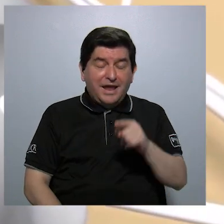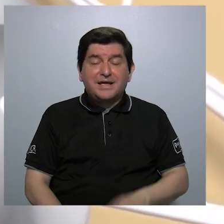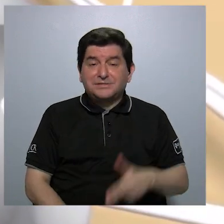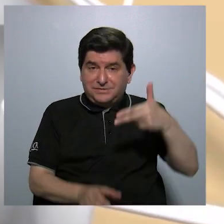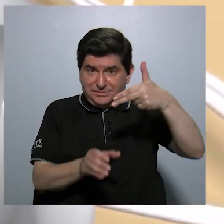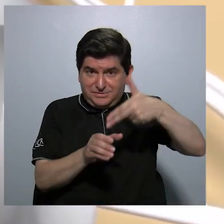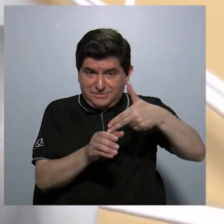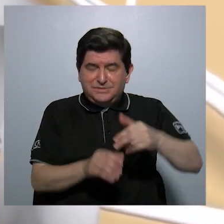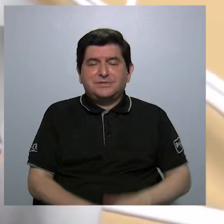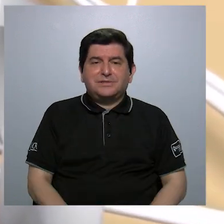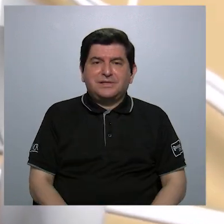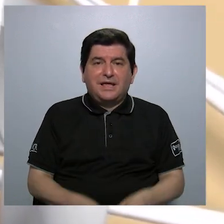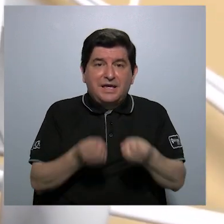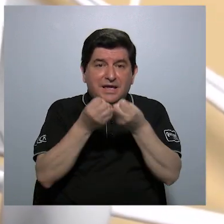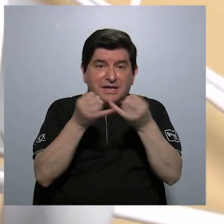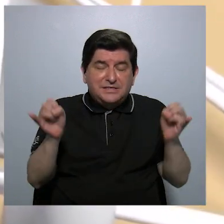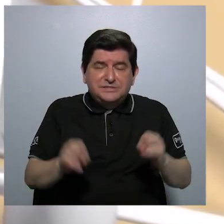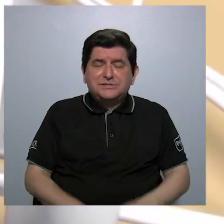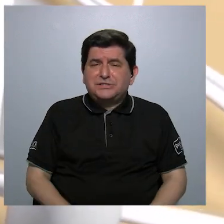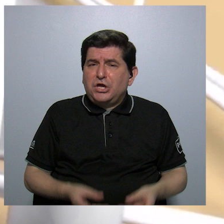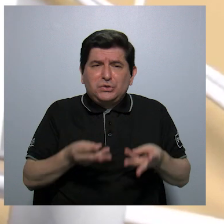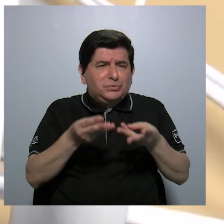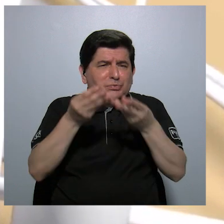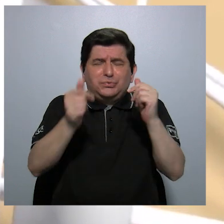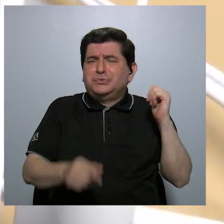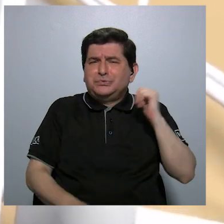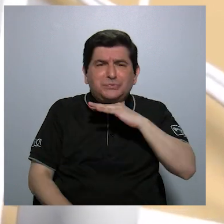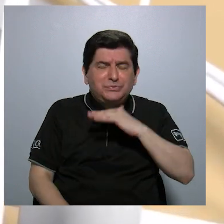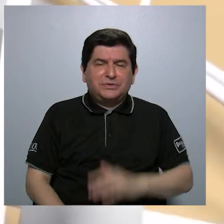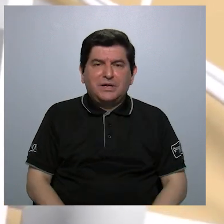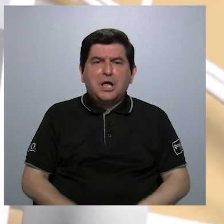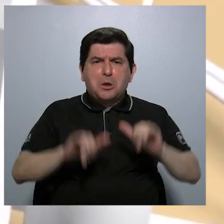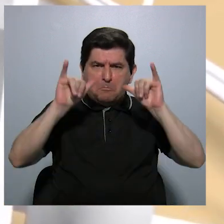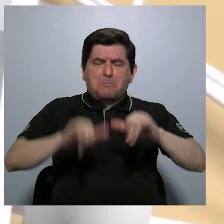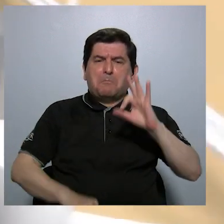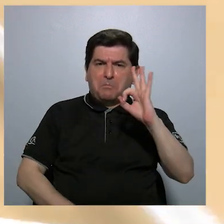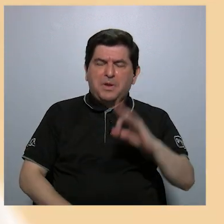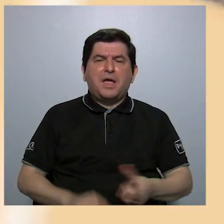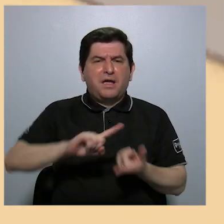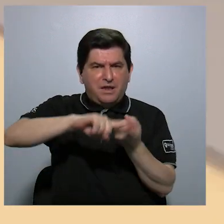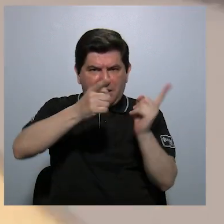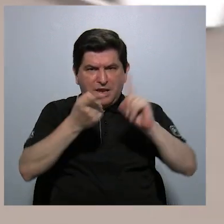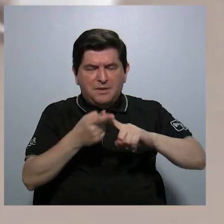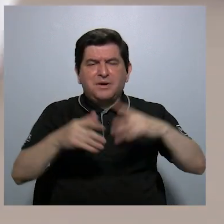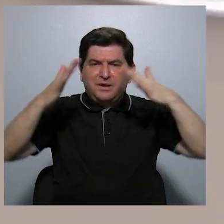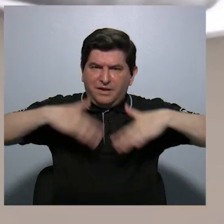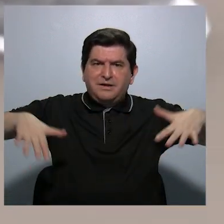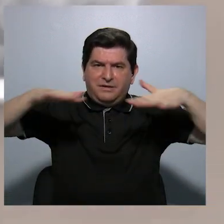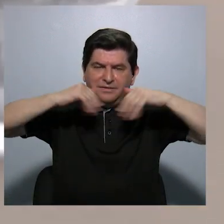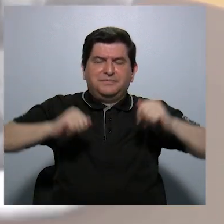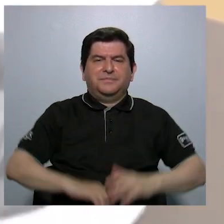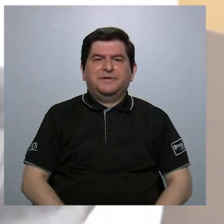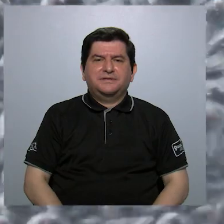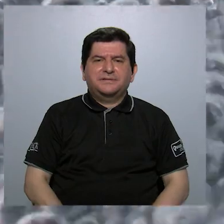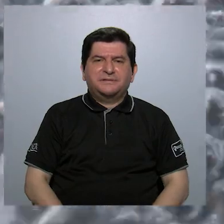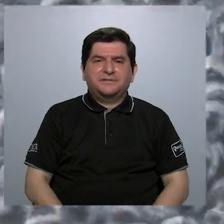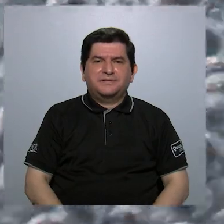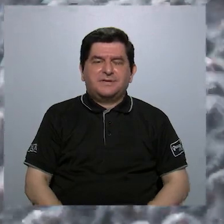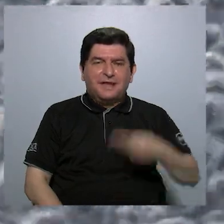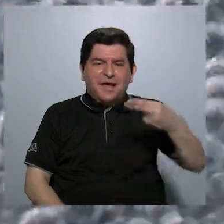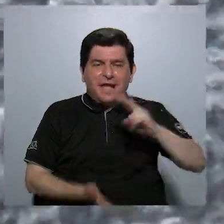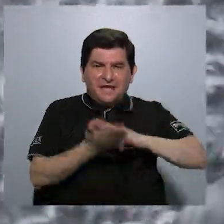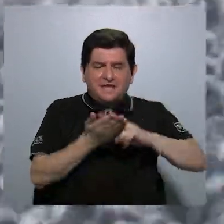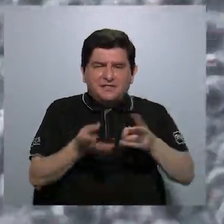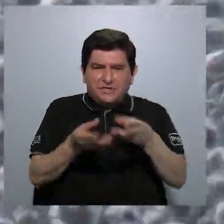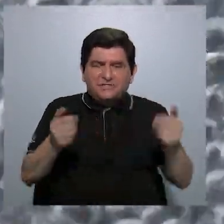Este combustible se genera sin emisiones contaminantes, por lo cual es sostenible y amigable para el medio ambiente. El